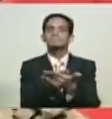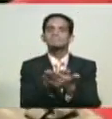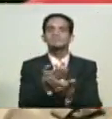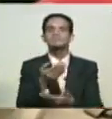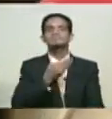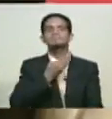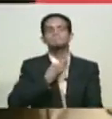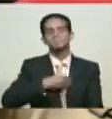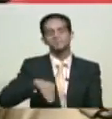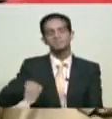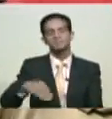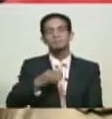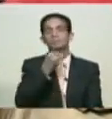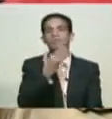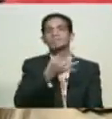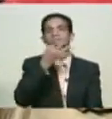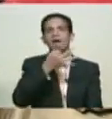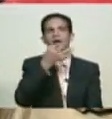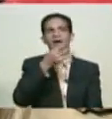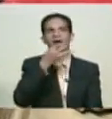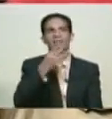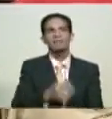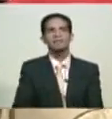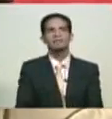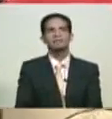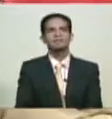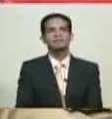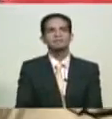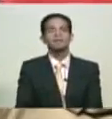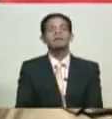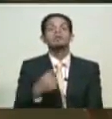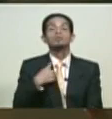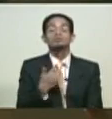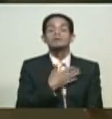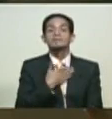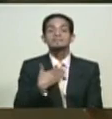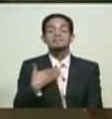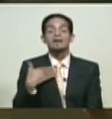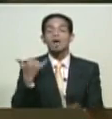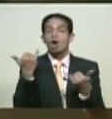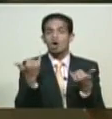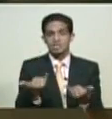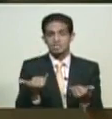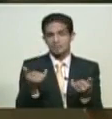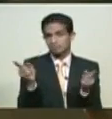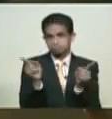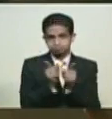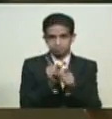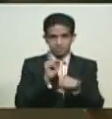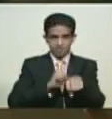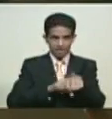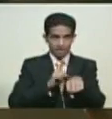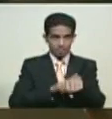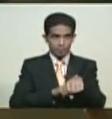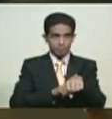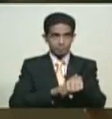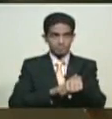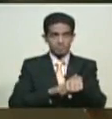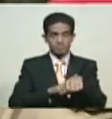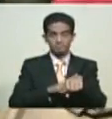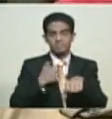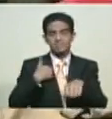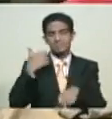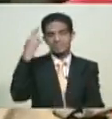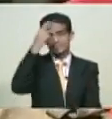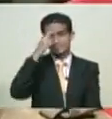tardes para todos y para todas yo quisiera en estos minutos que me conceden compartir un poco de la reflexión mía como